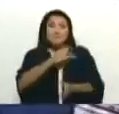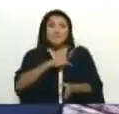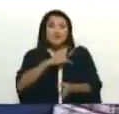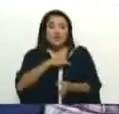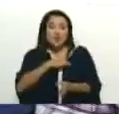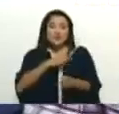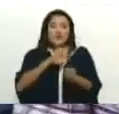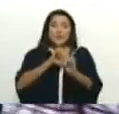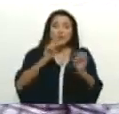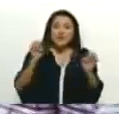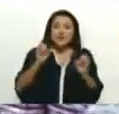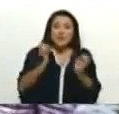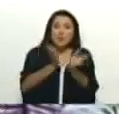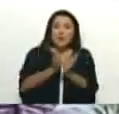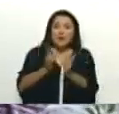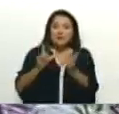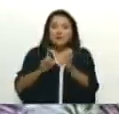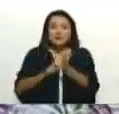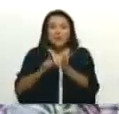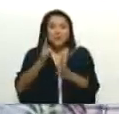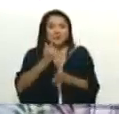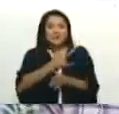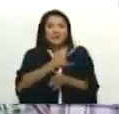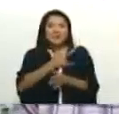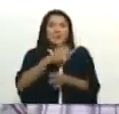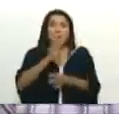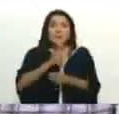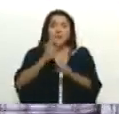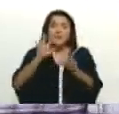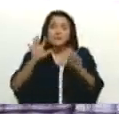Sucre, 47 universidades,